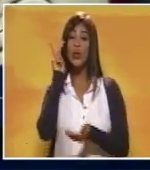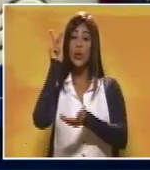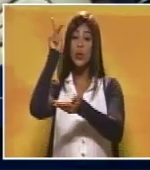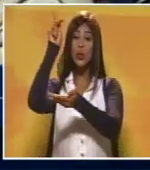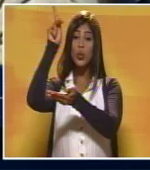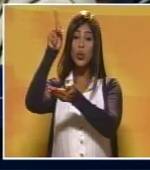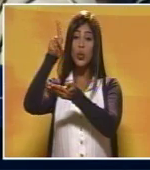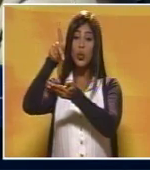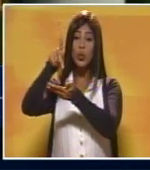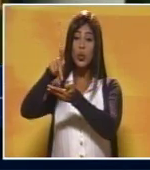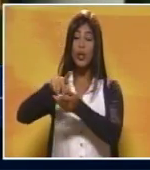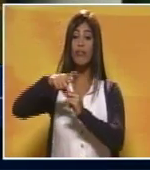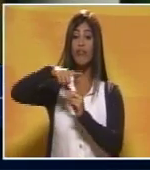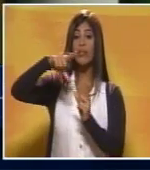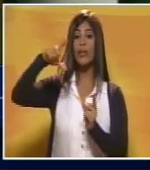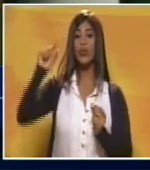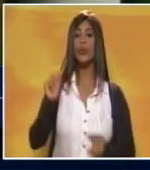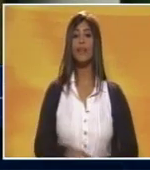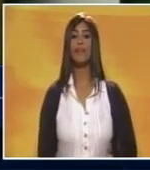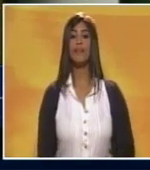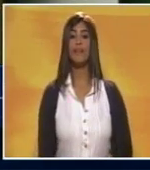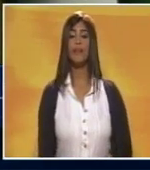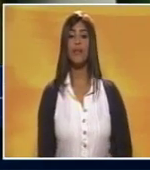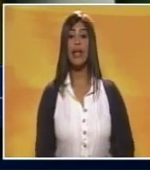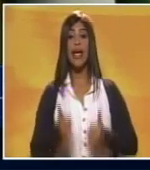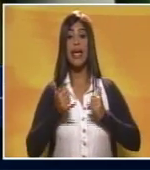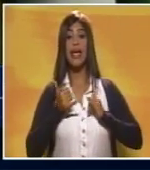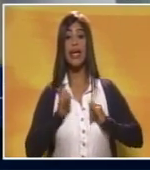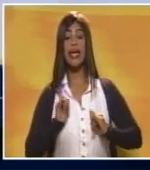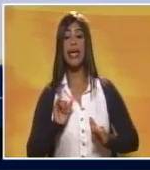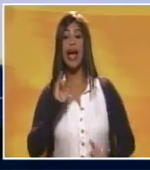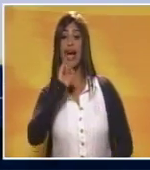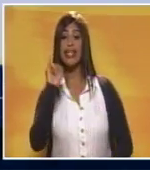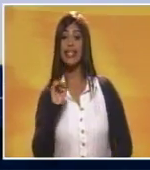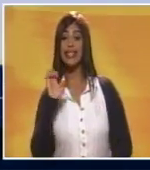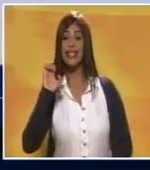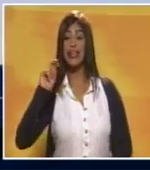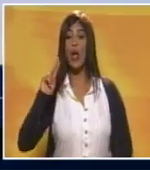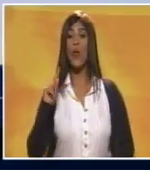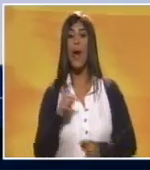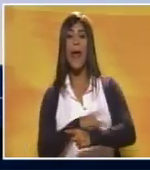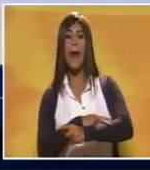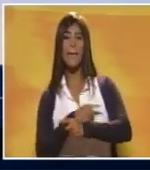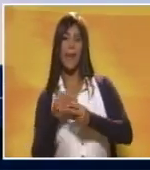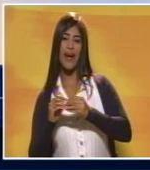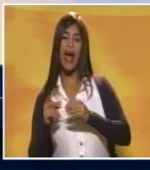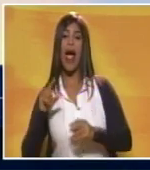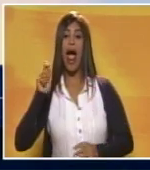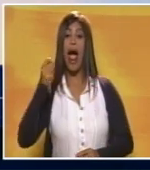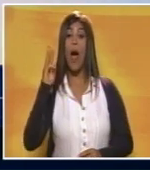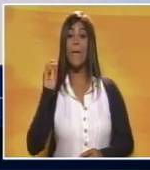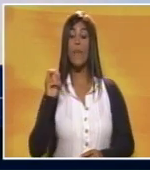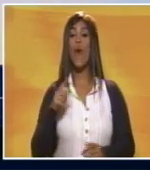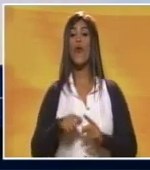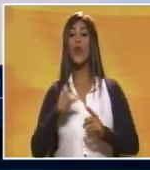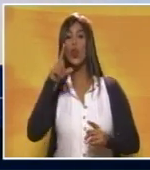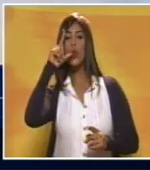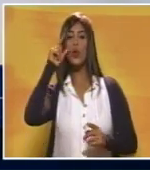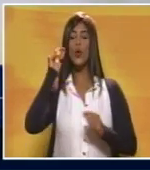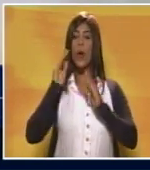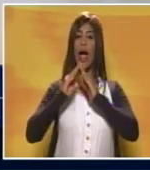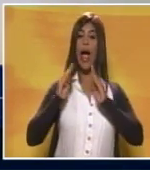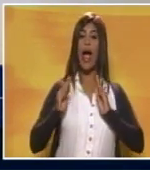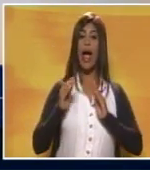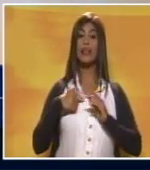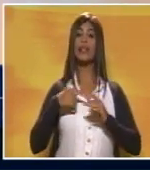al satélite natural de la Tierra. Hija de Zeus y hermana melliza de Apolo, Artemisa es la diosa griega de la caza,